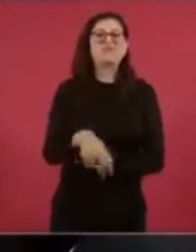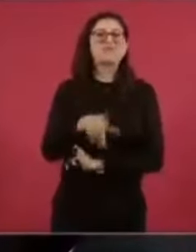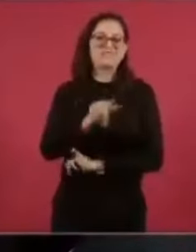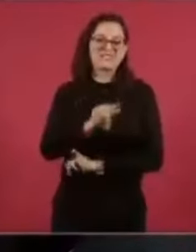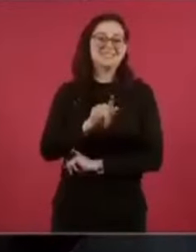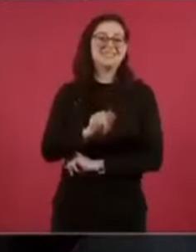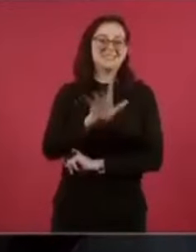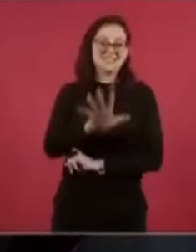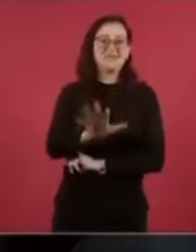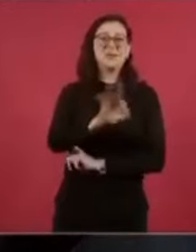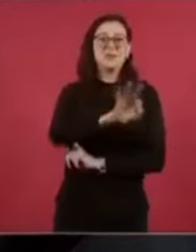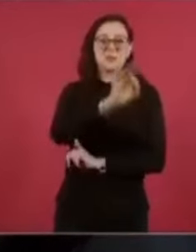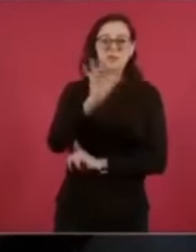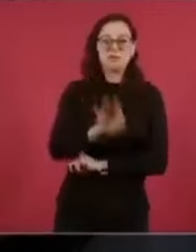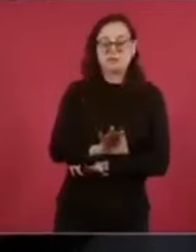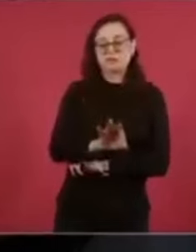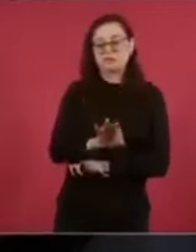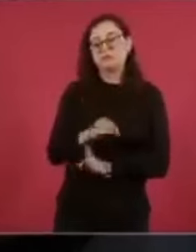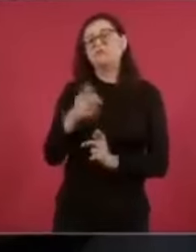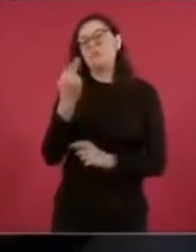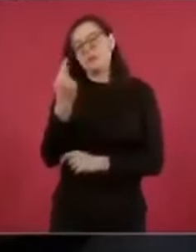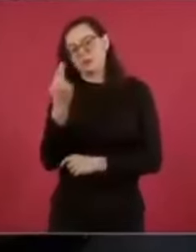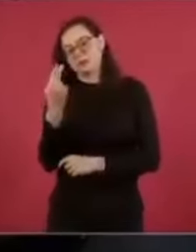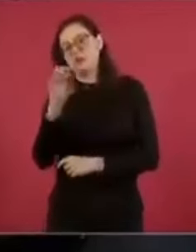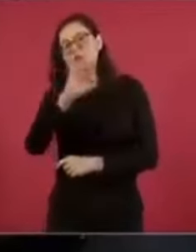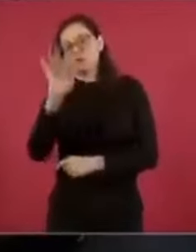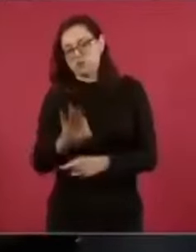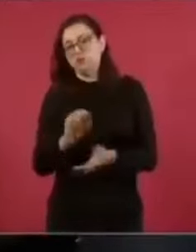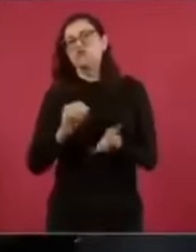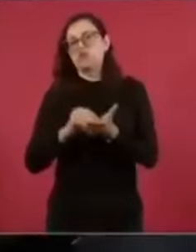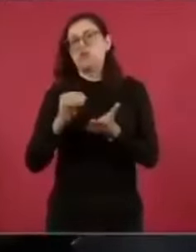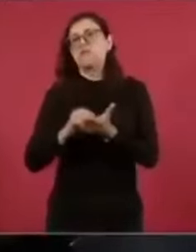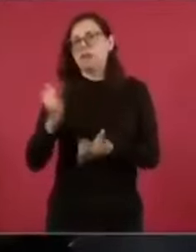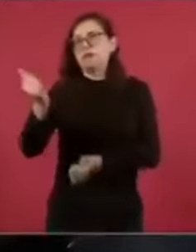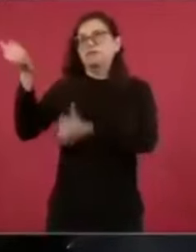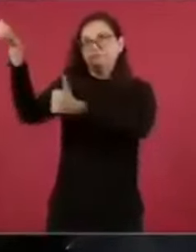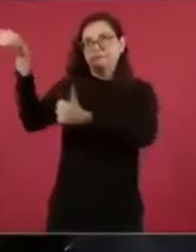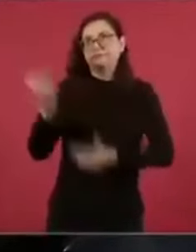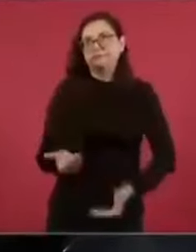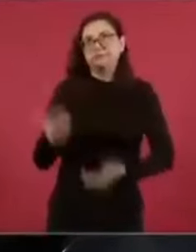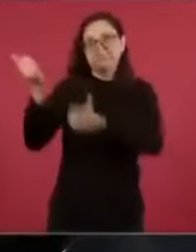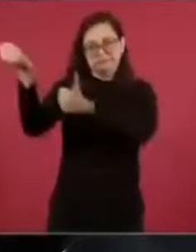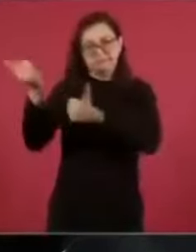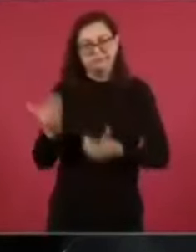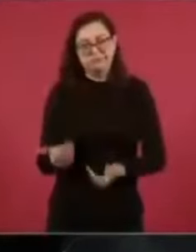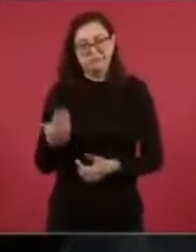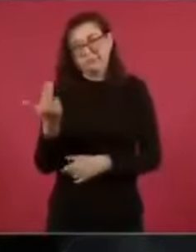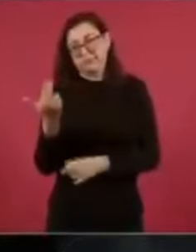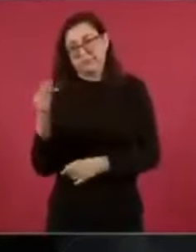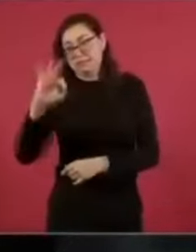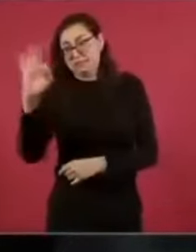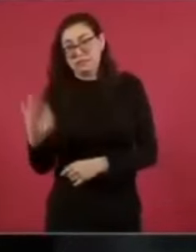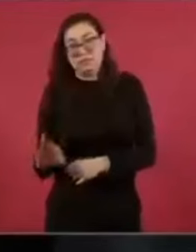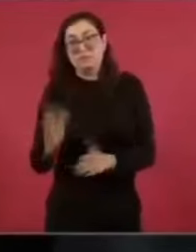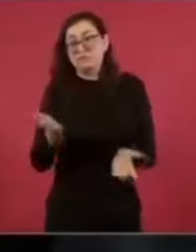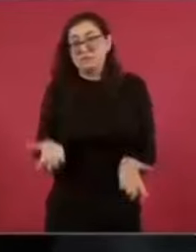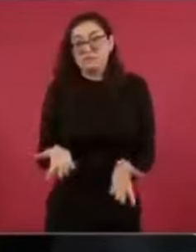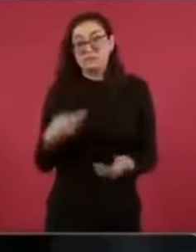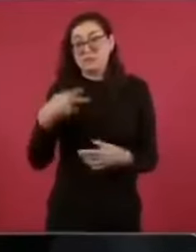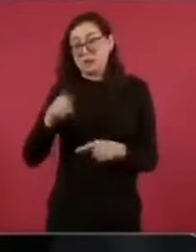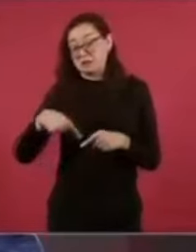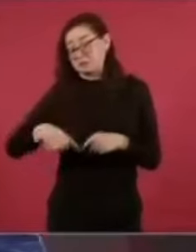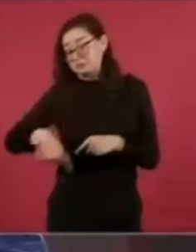una declaración muy importante del presidente López Obrador sobre los avances en el sector energético de nuestro país y la recuperación de